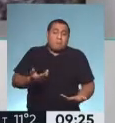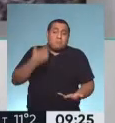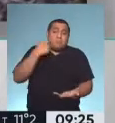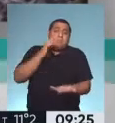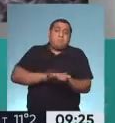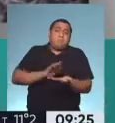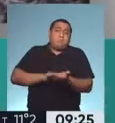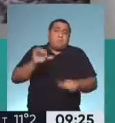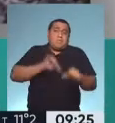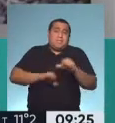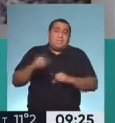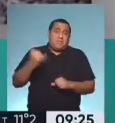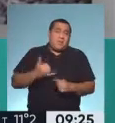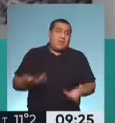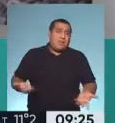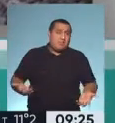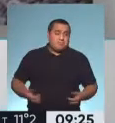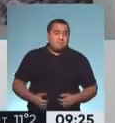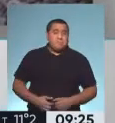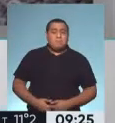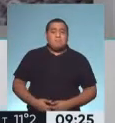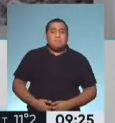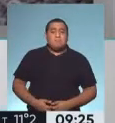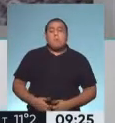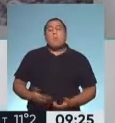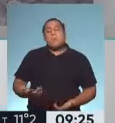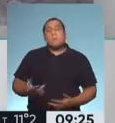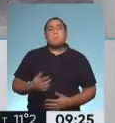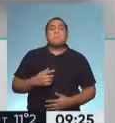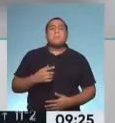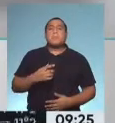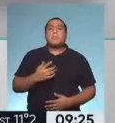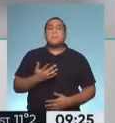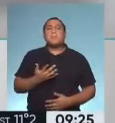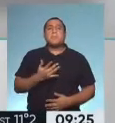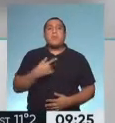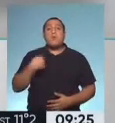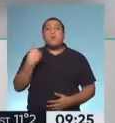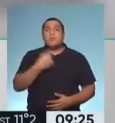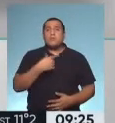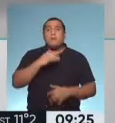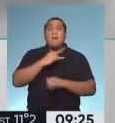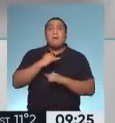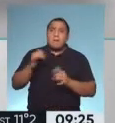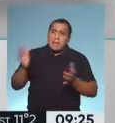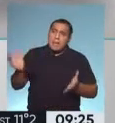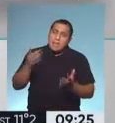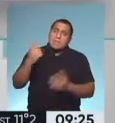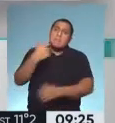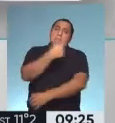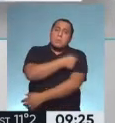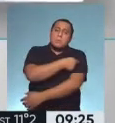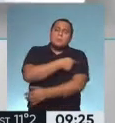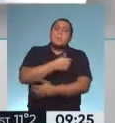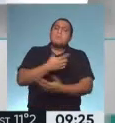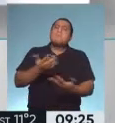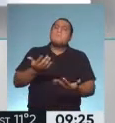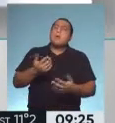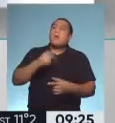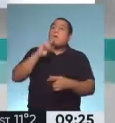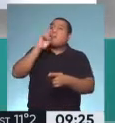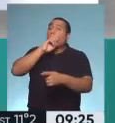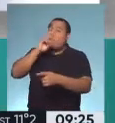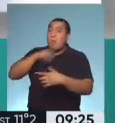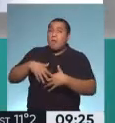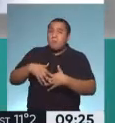científicamente bueno nosotros hemos indicado vacunación en embarazadas